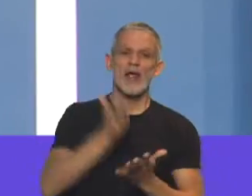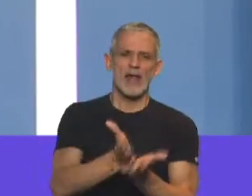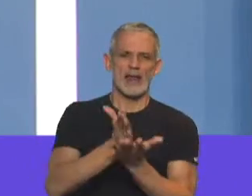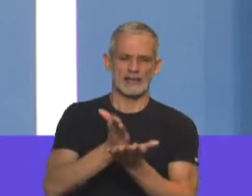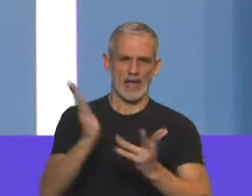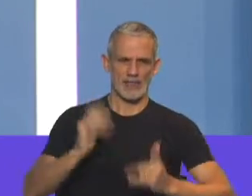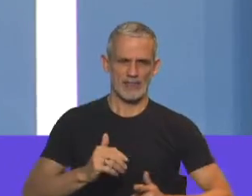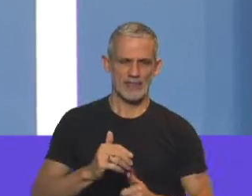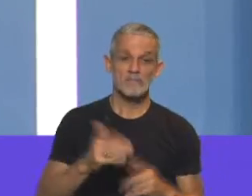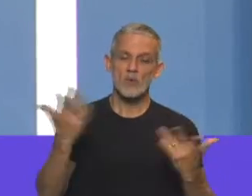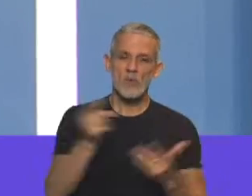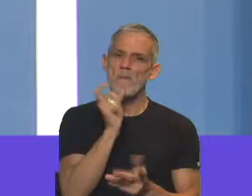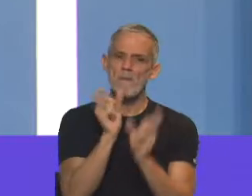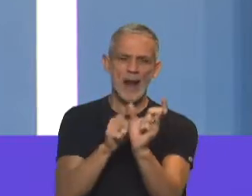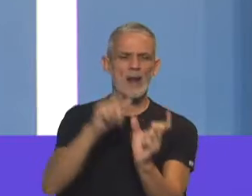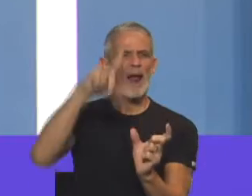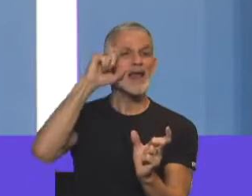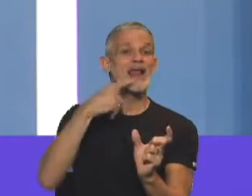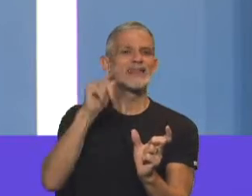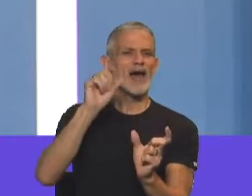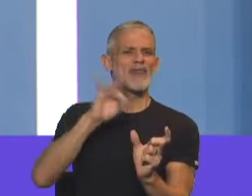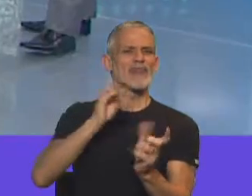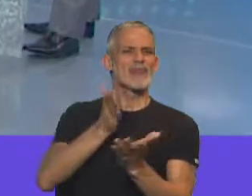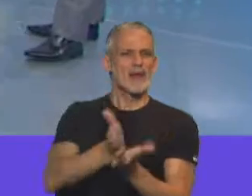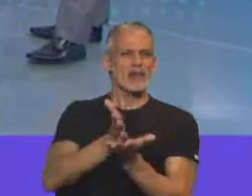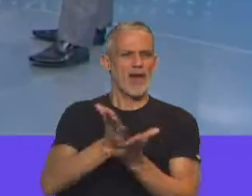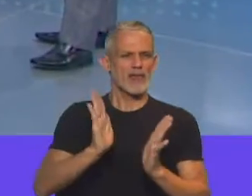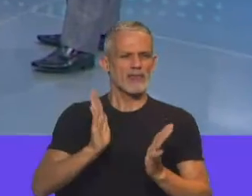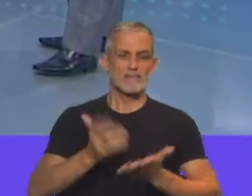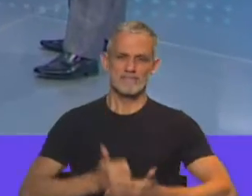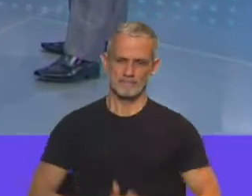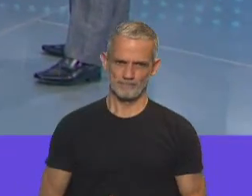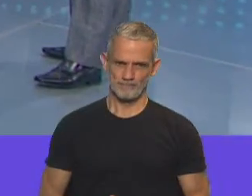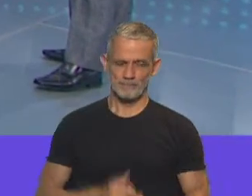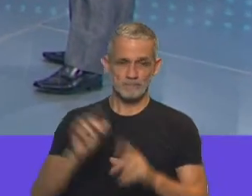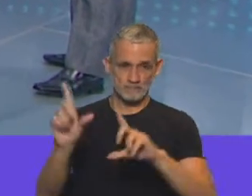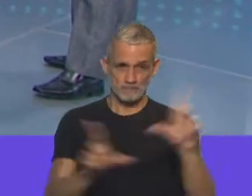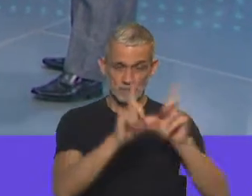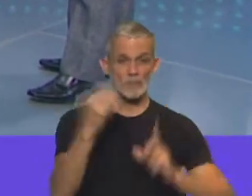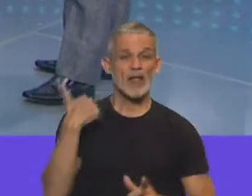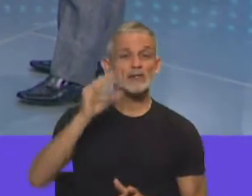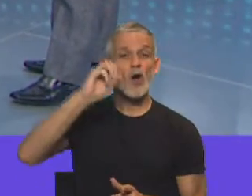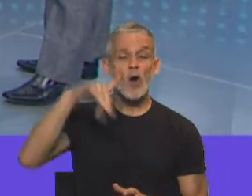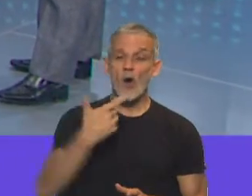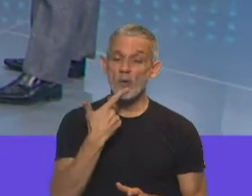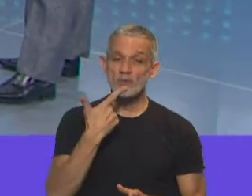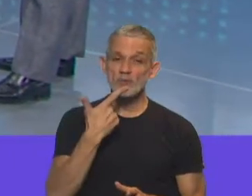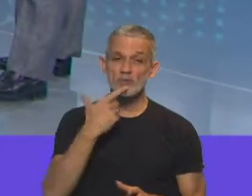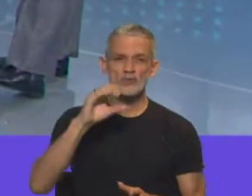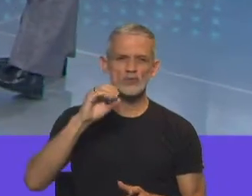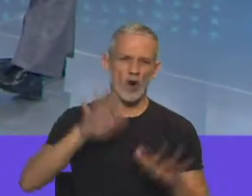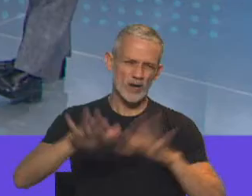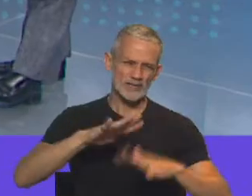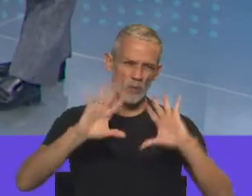no es una palabra habana la palabra lealtad y avanzó ayer la organización mundial para la salud